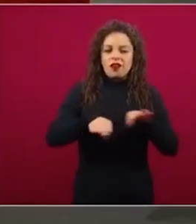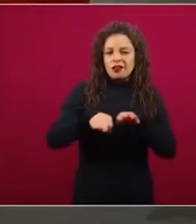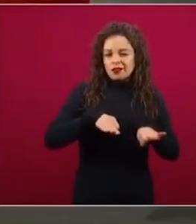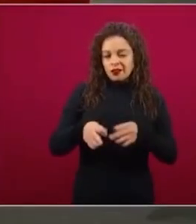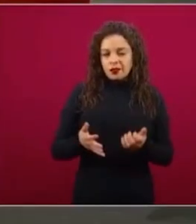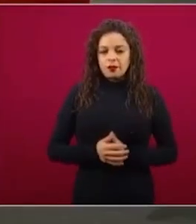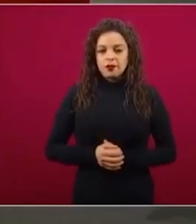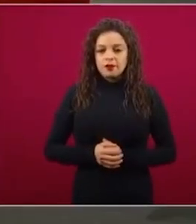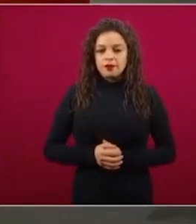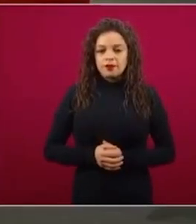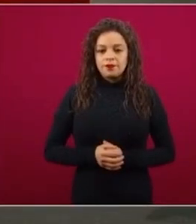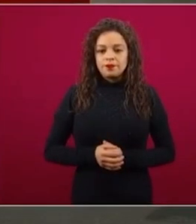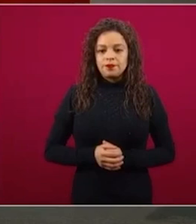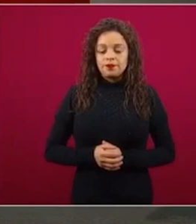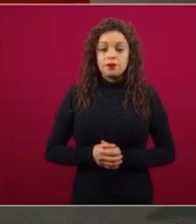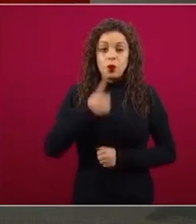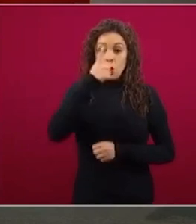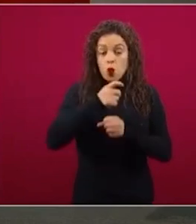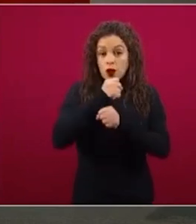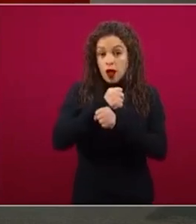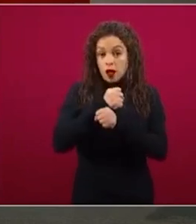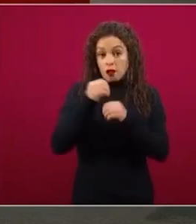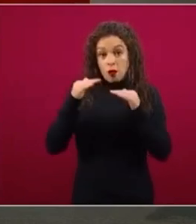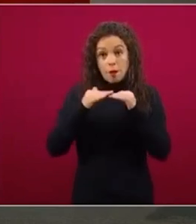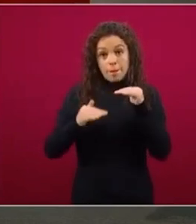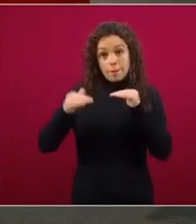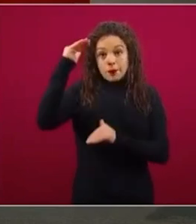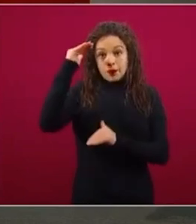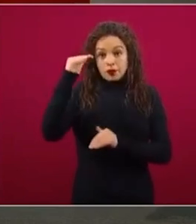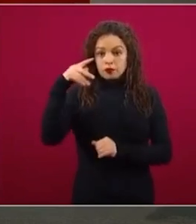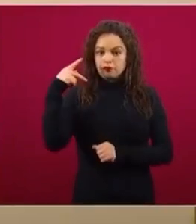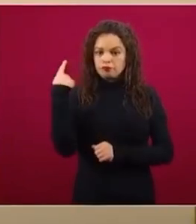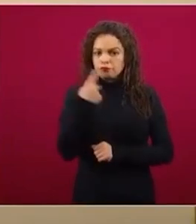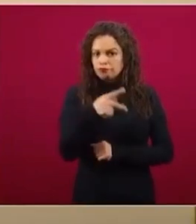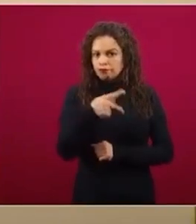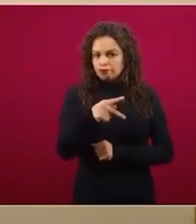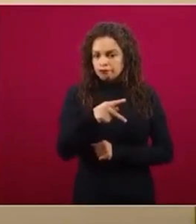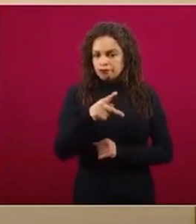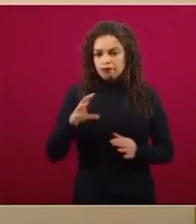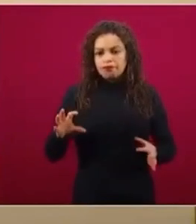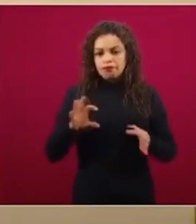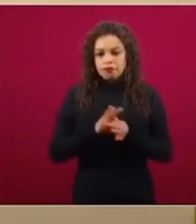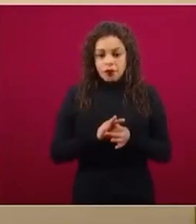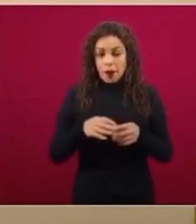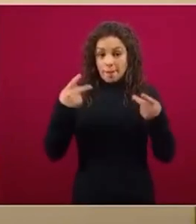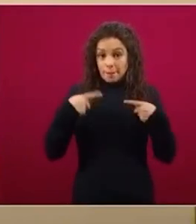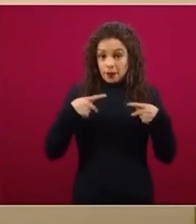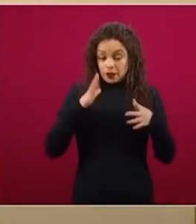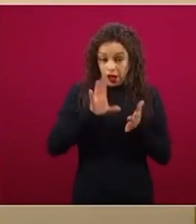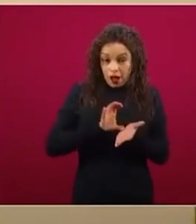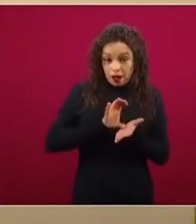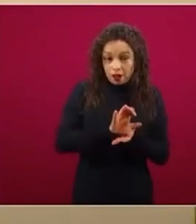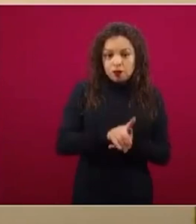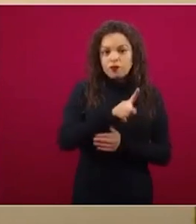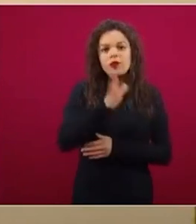reporta más de un año. Eso también cumplimos con las reglas de operación. Gente que ya haya arrancado el negocio, que ya esté trabajando.